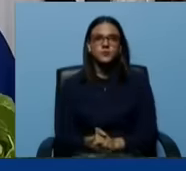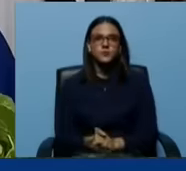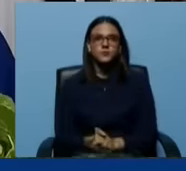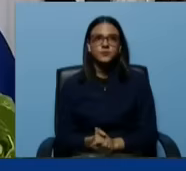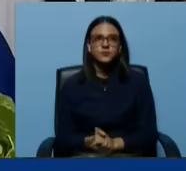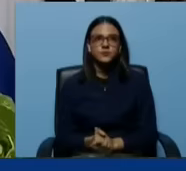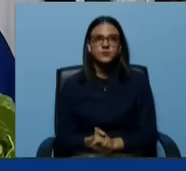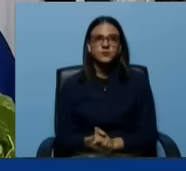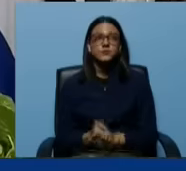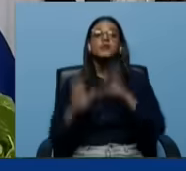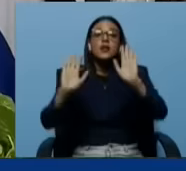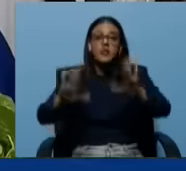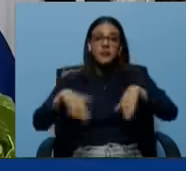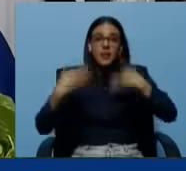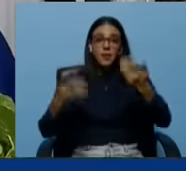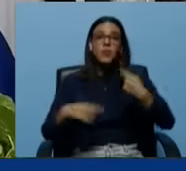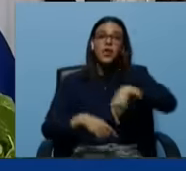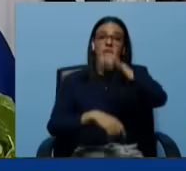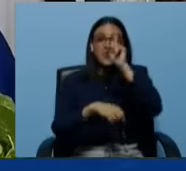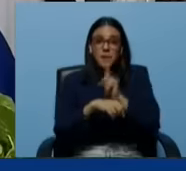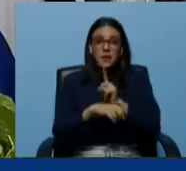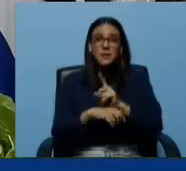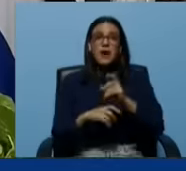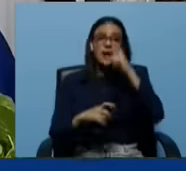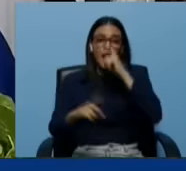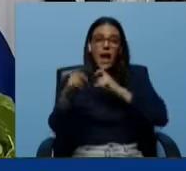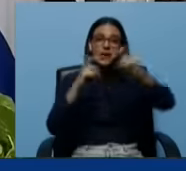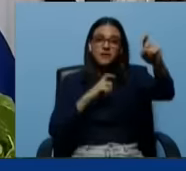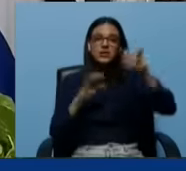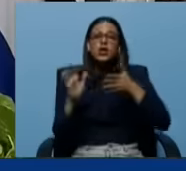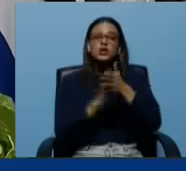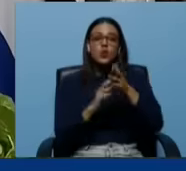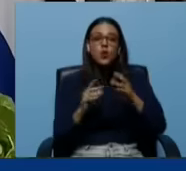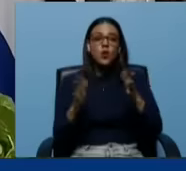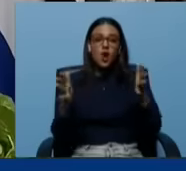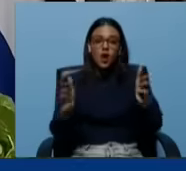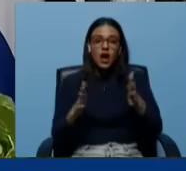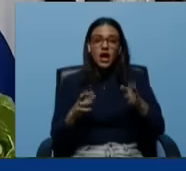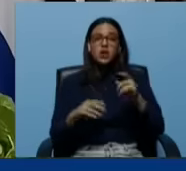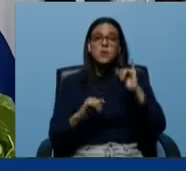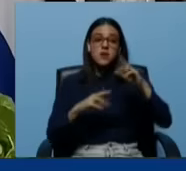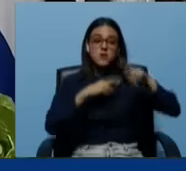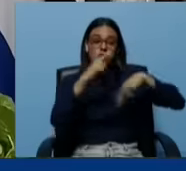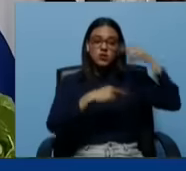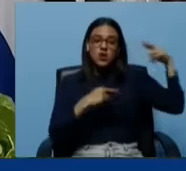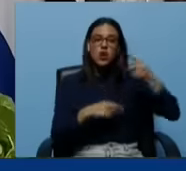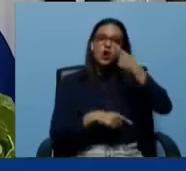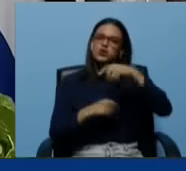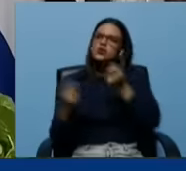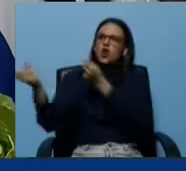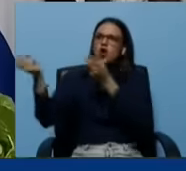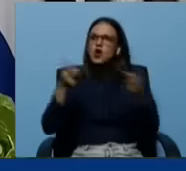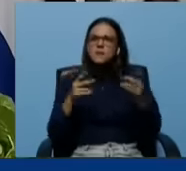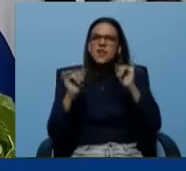Luego, en el primer aniversario del triunfo de la revolución, invitamos a Lula.